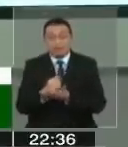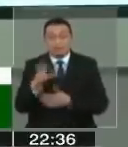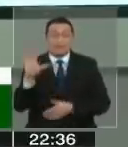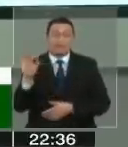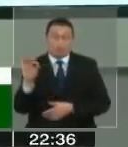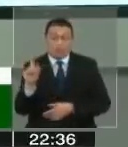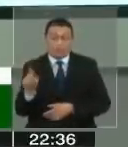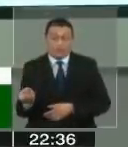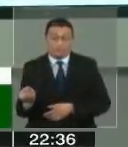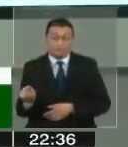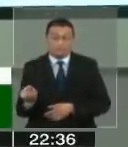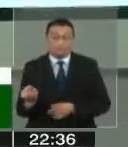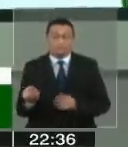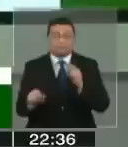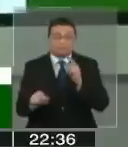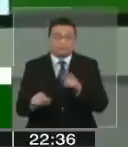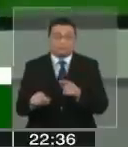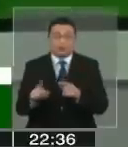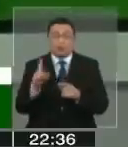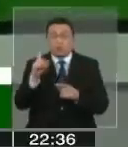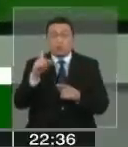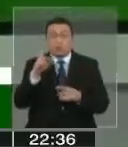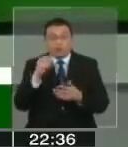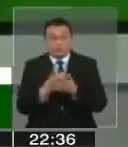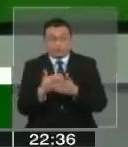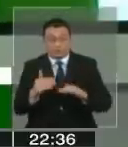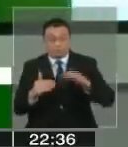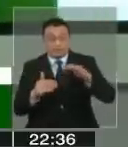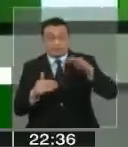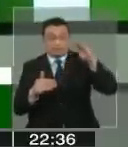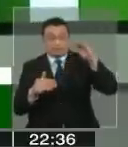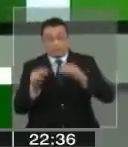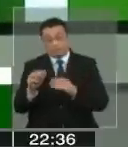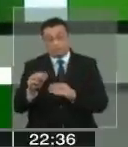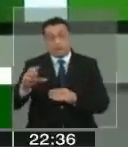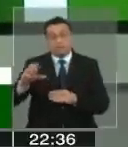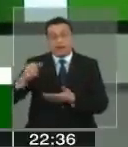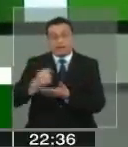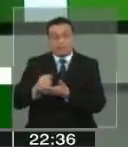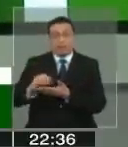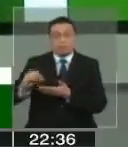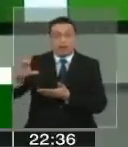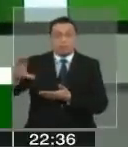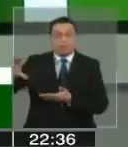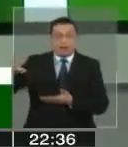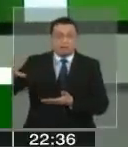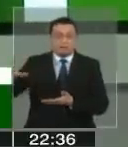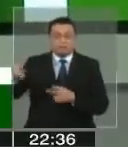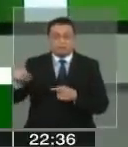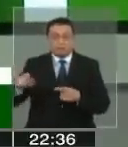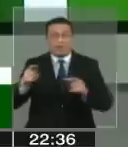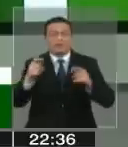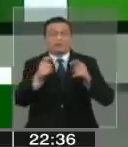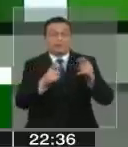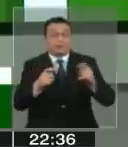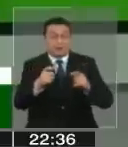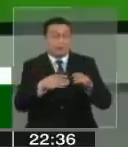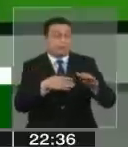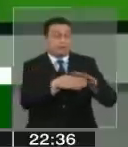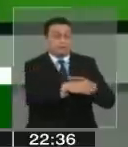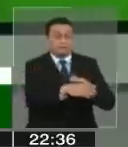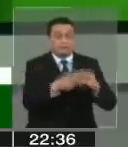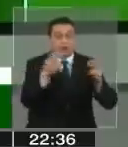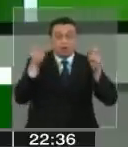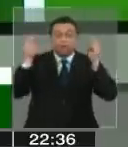50. Cada vez que va creciendo va aumentando su dosis. Y ahí empieza la terapia de, no